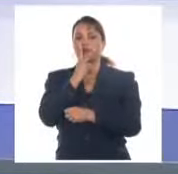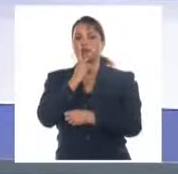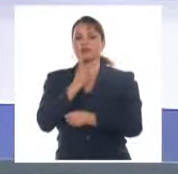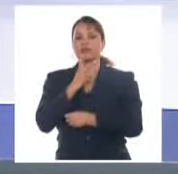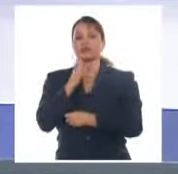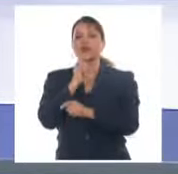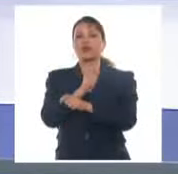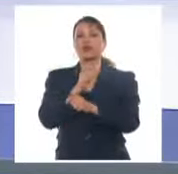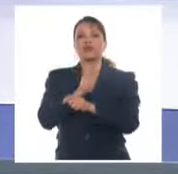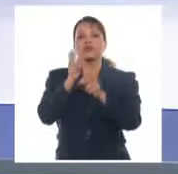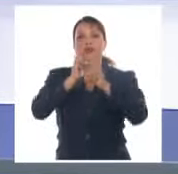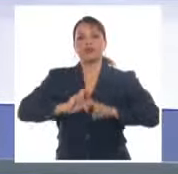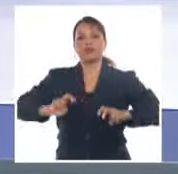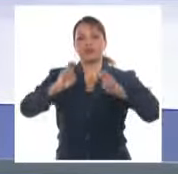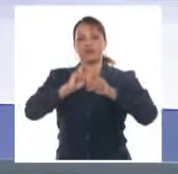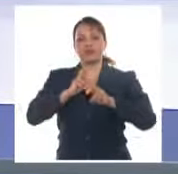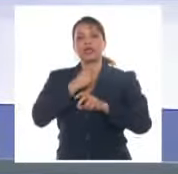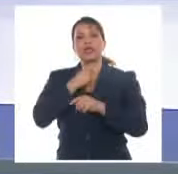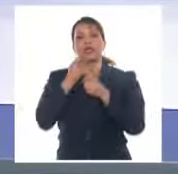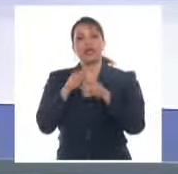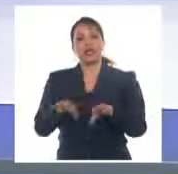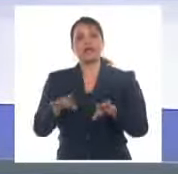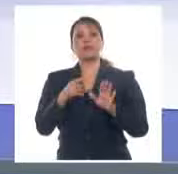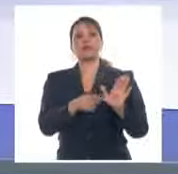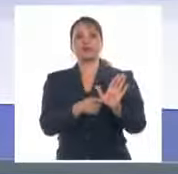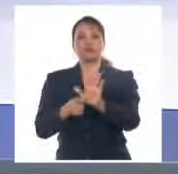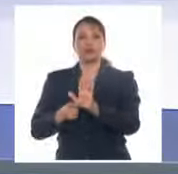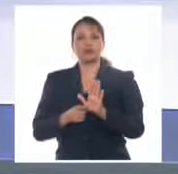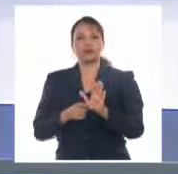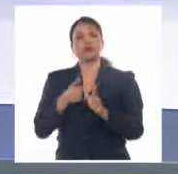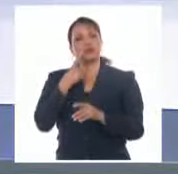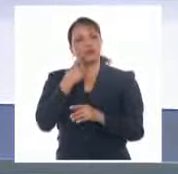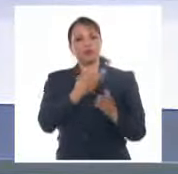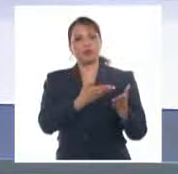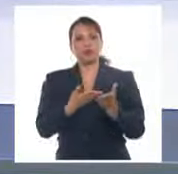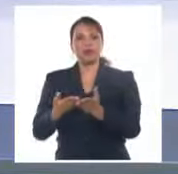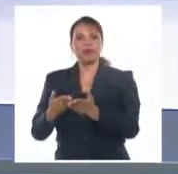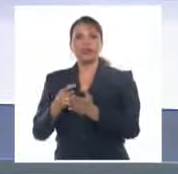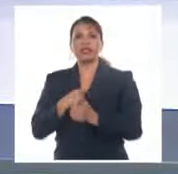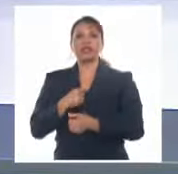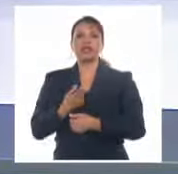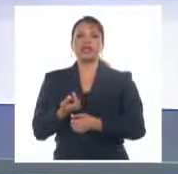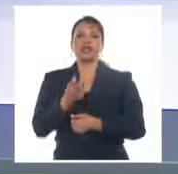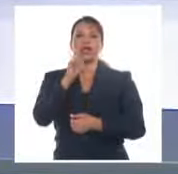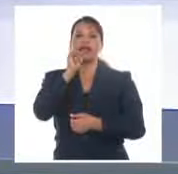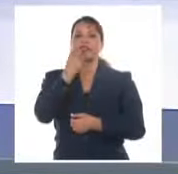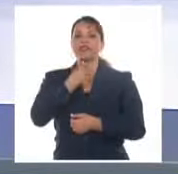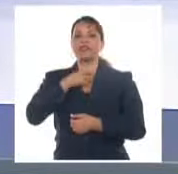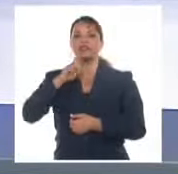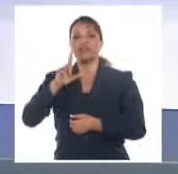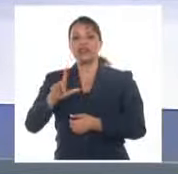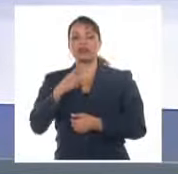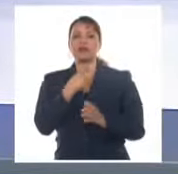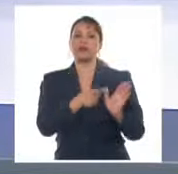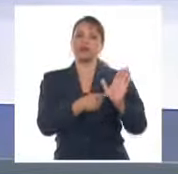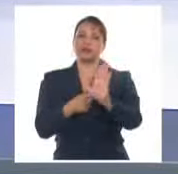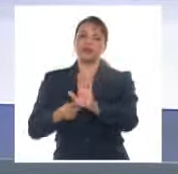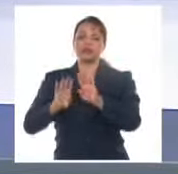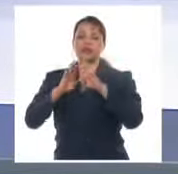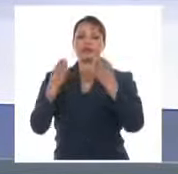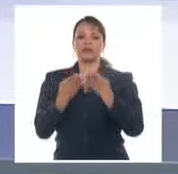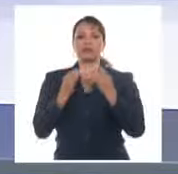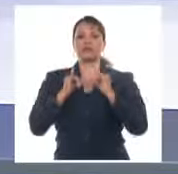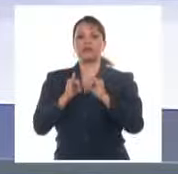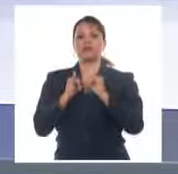investigativa y hay ejemplos para demostrarlo pero dejemos que sea nuestro colega Bermúdez quien nos presente Los pormenores en el